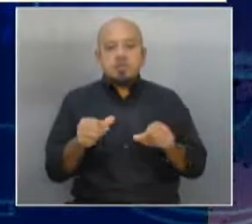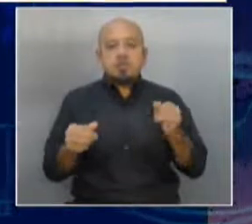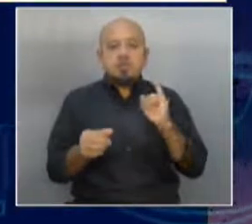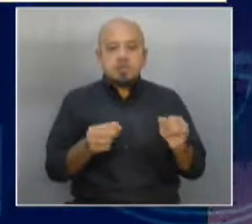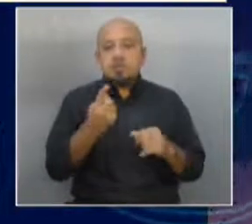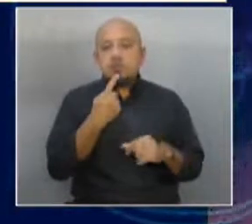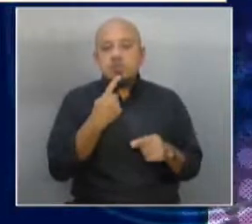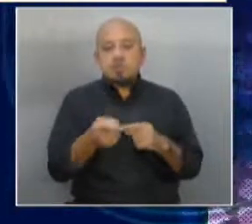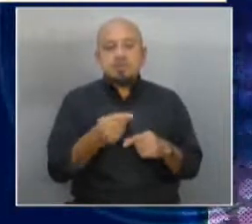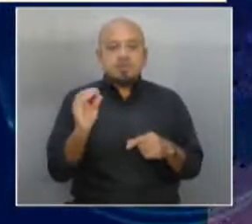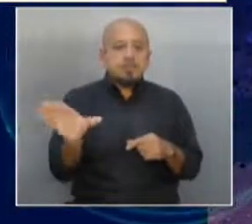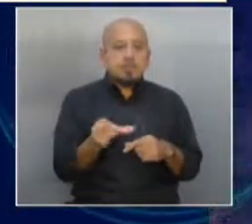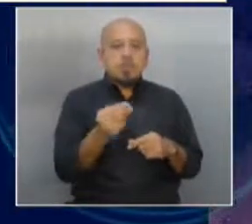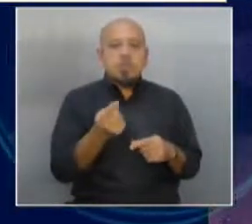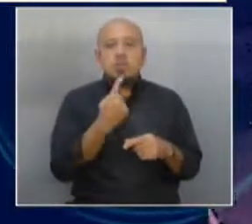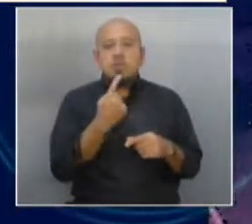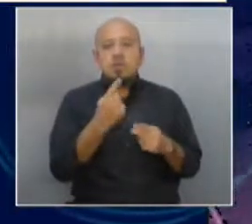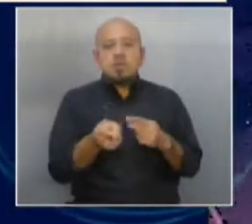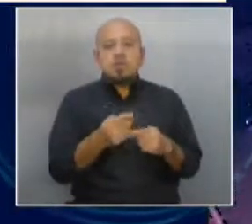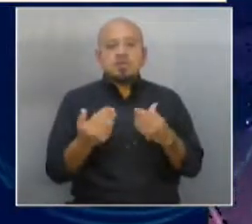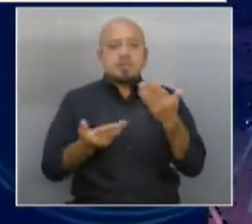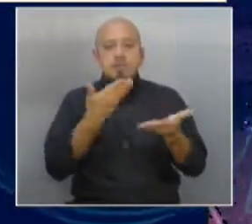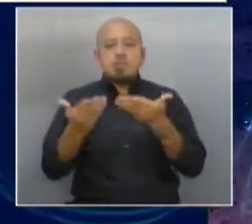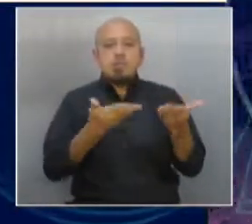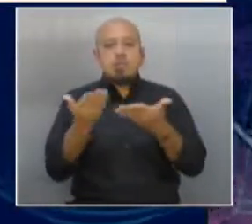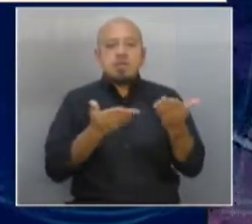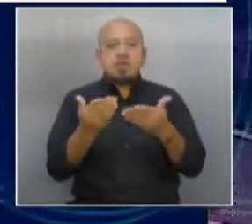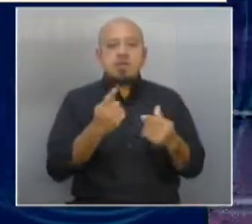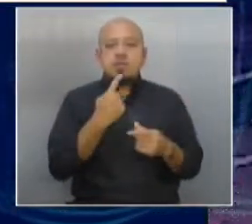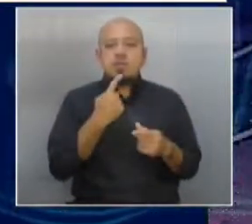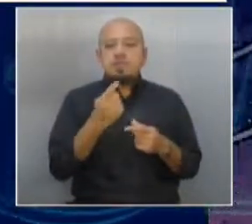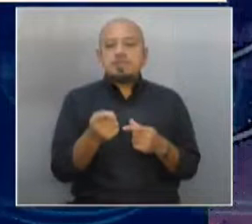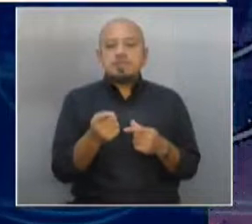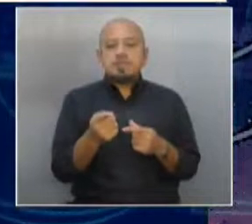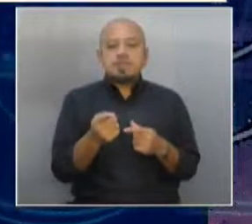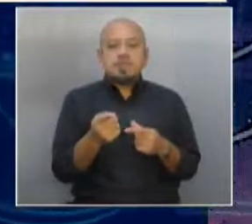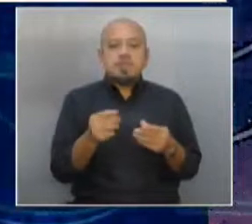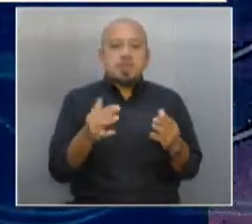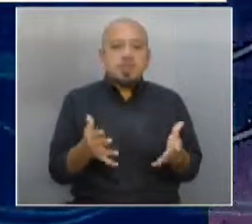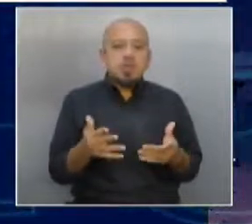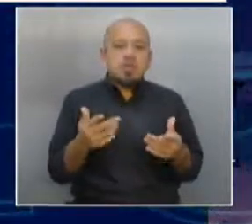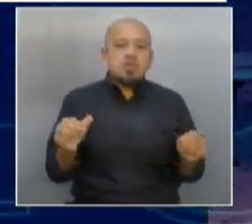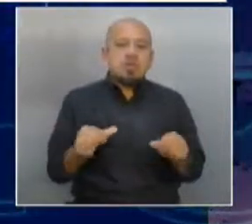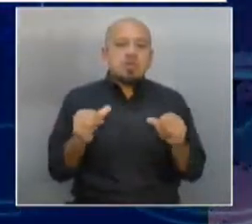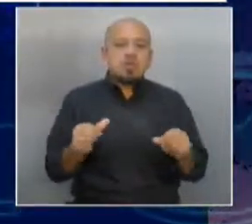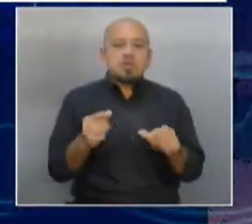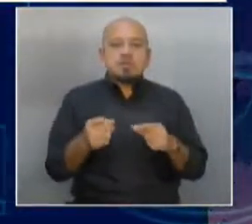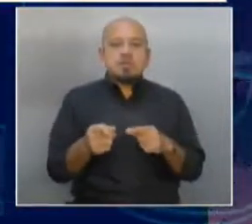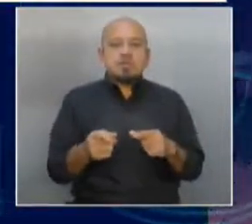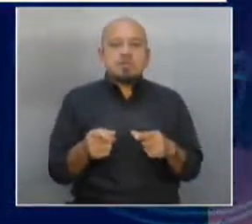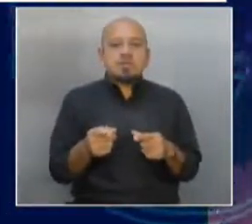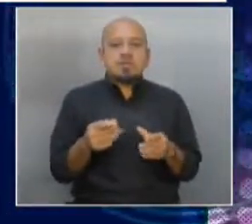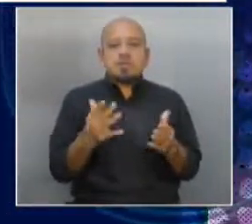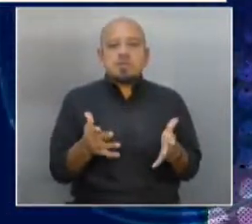entendemos que todo es político, pero principalmente la murga en su discurso es política, y tratamos de sacar el espectáculo de ese lugar